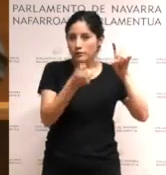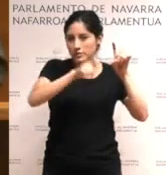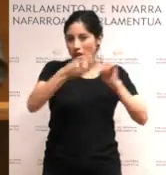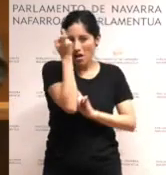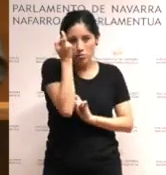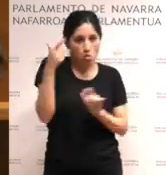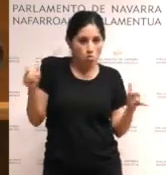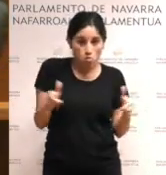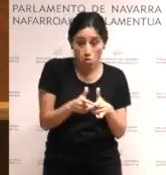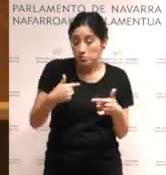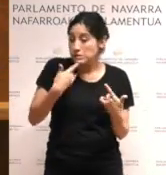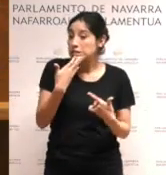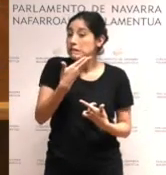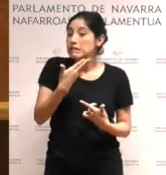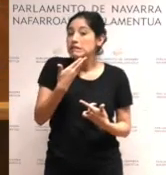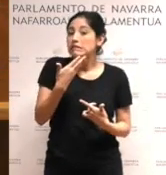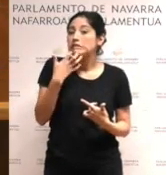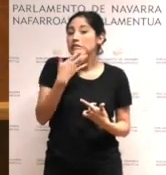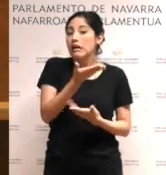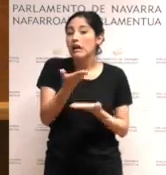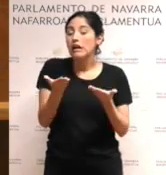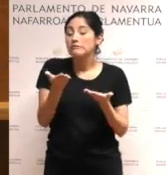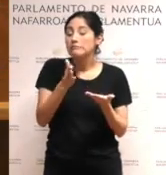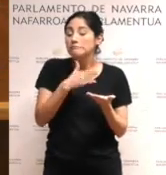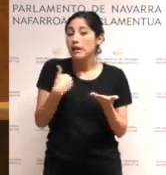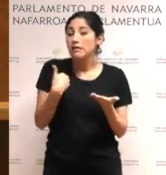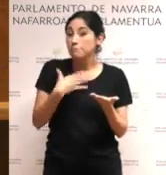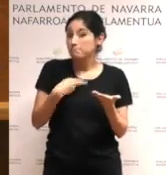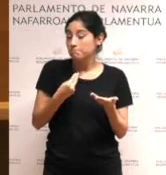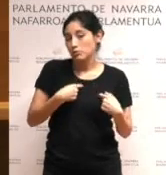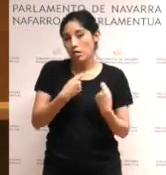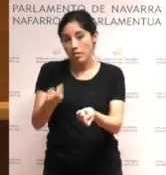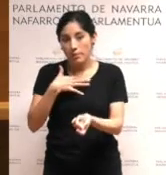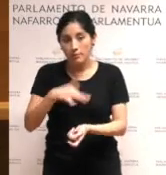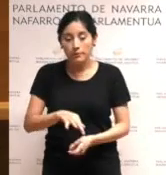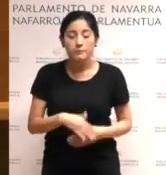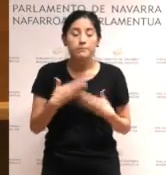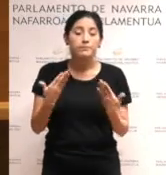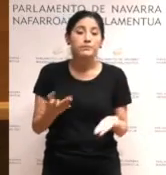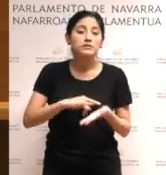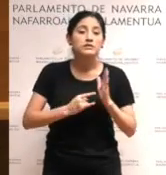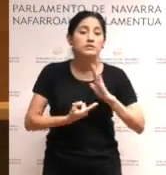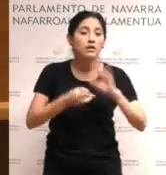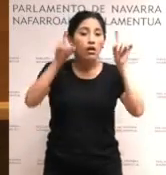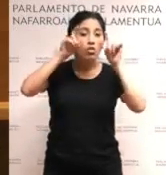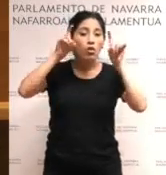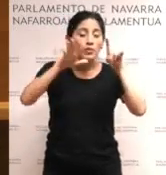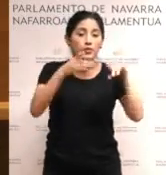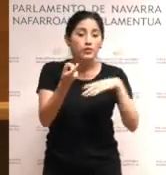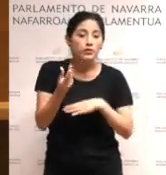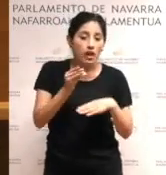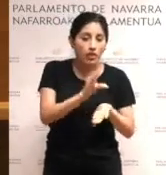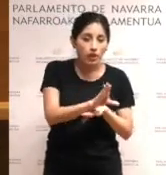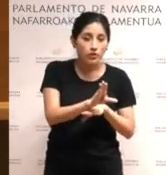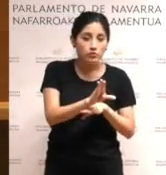gustosamente. Bueno, oportunidad, claro, oportunidad sí, porque teniendo claro que los recursos en cualquier sistema educativo financiado con fondos públicos